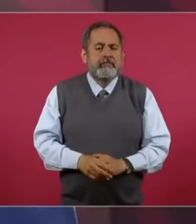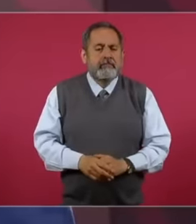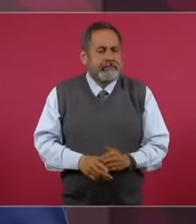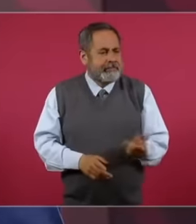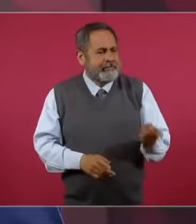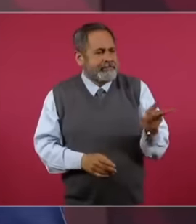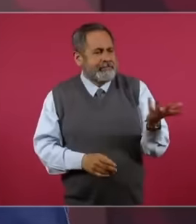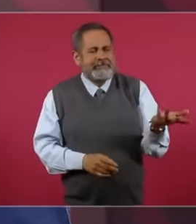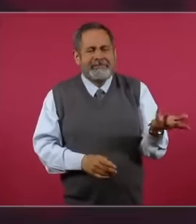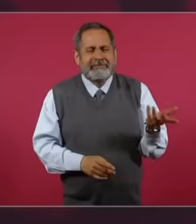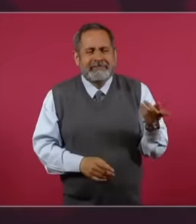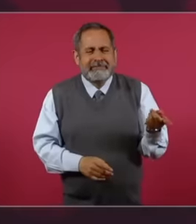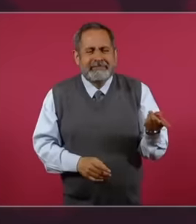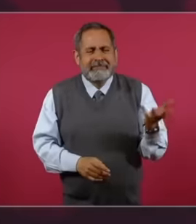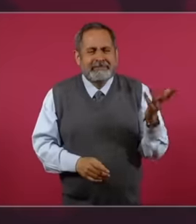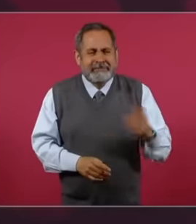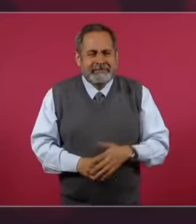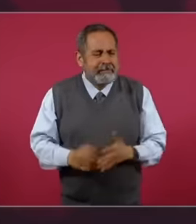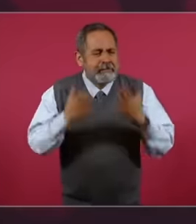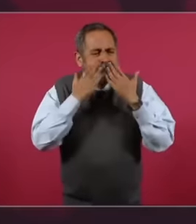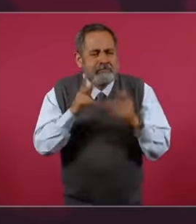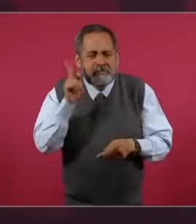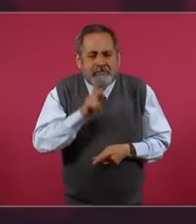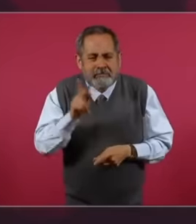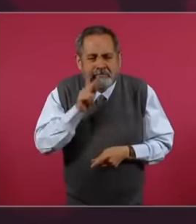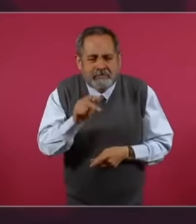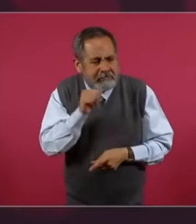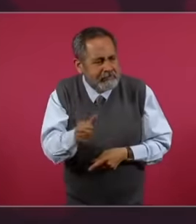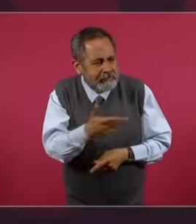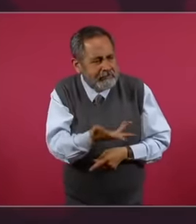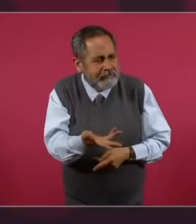Pero si no hay pruebas